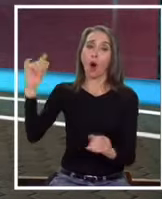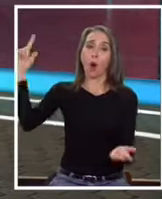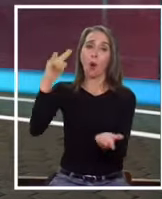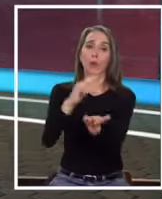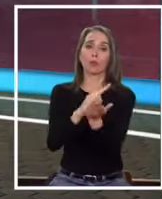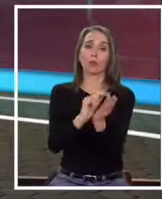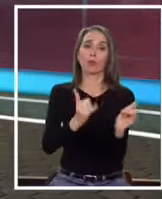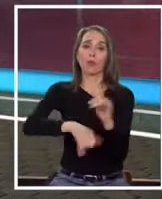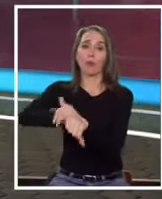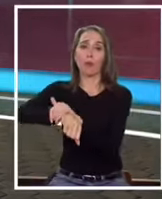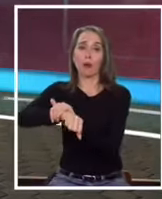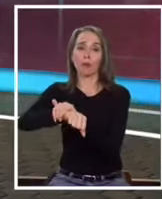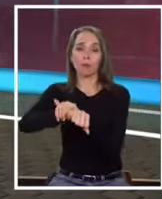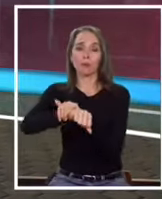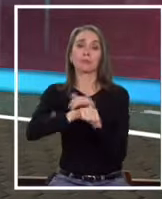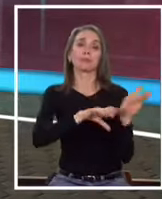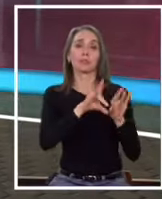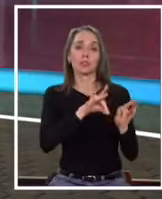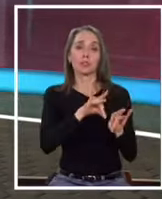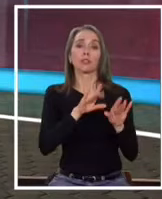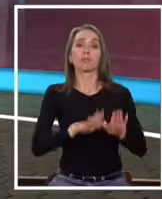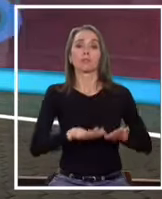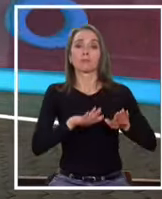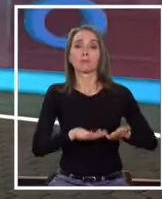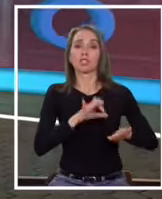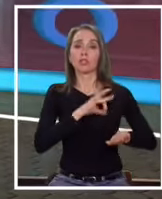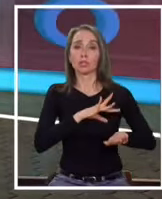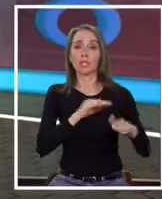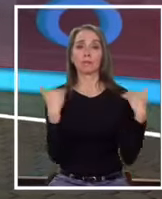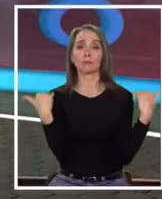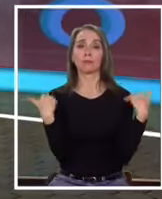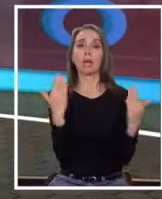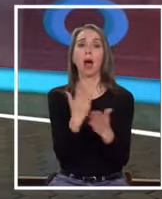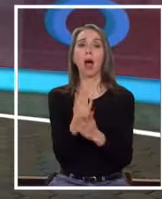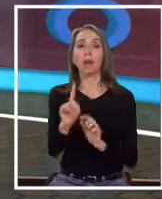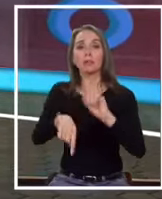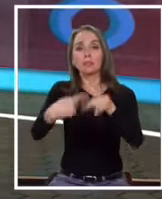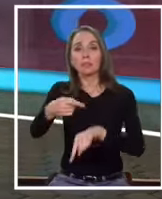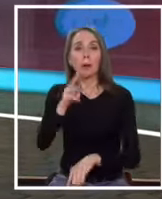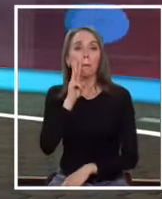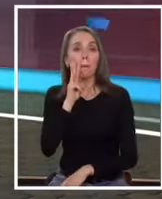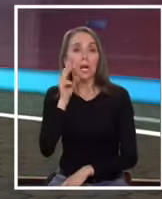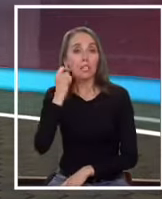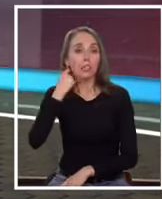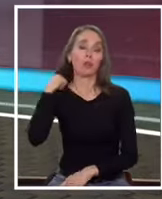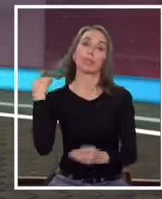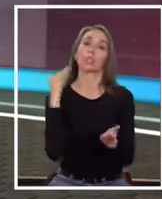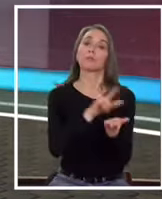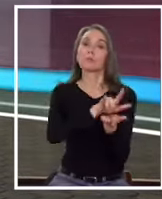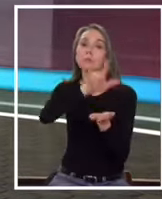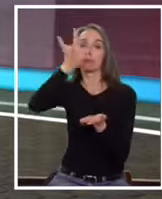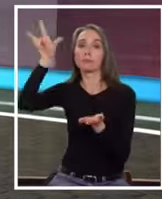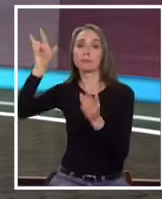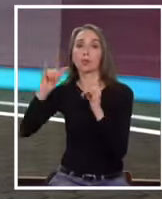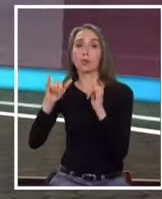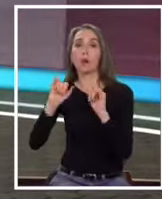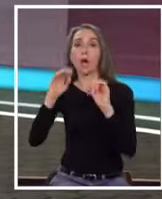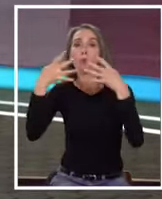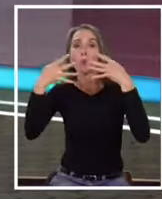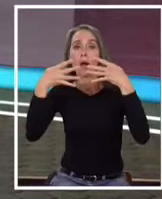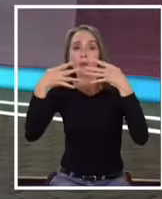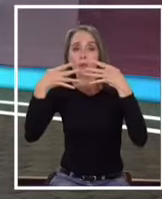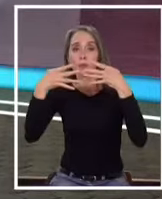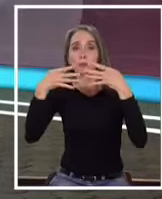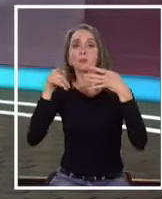a nuestro país, estará acá cumpliendo los entrenamientos hasta el día miércoles, donde regresa para jugar cuartos de